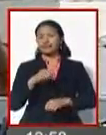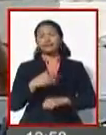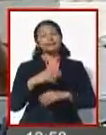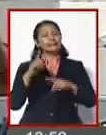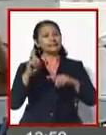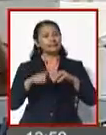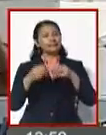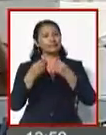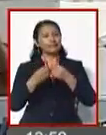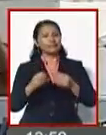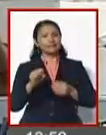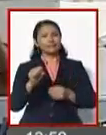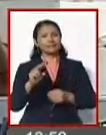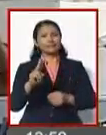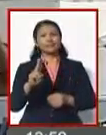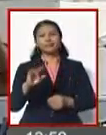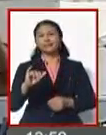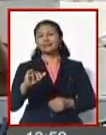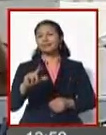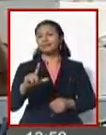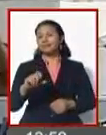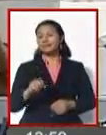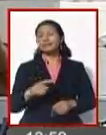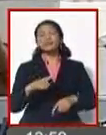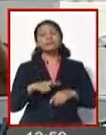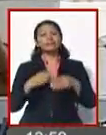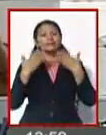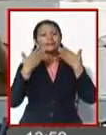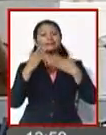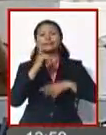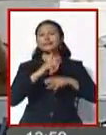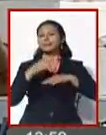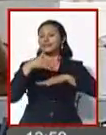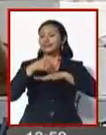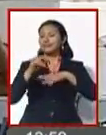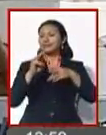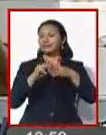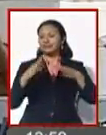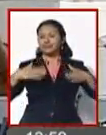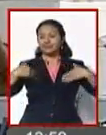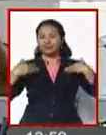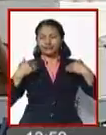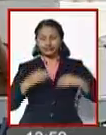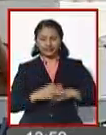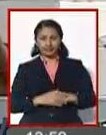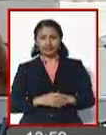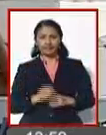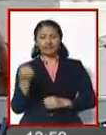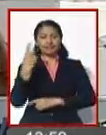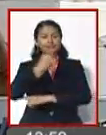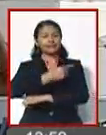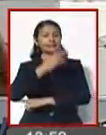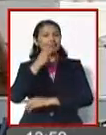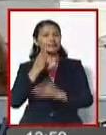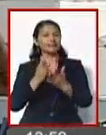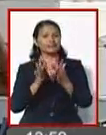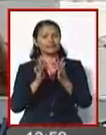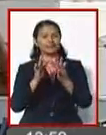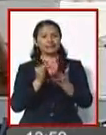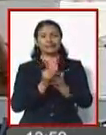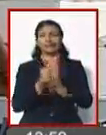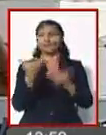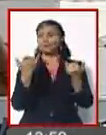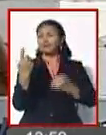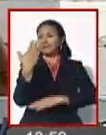Estará imperdible, Suleiman, el sultán. Muy bien, Nicole, aprovecho estos momentos para agradecer a la gente que está mandando mensajes de felicitaciones por el Día de la Madre a través de las redes